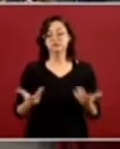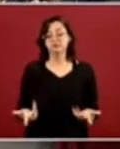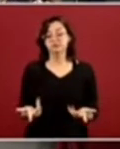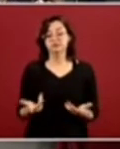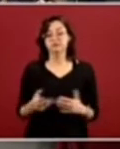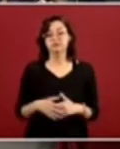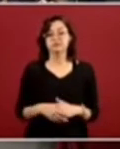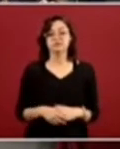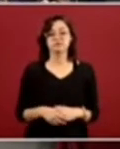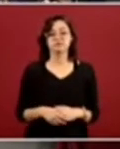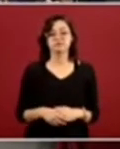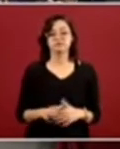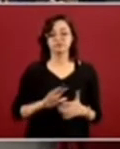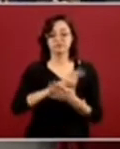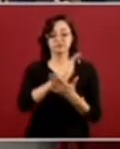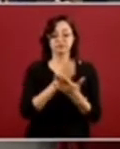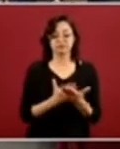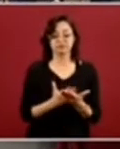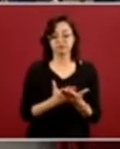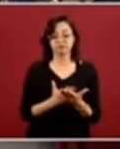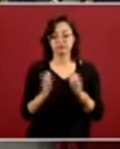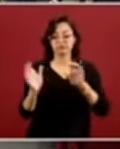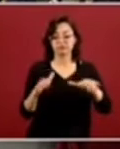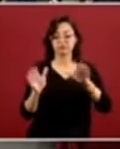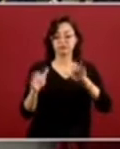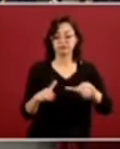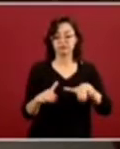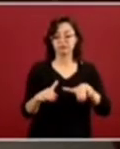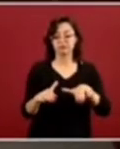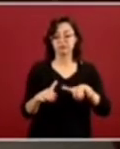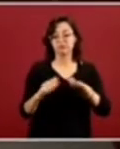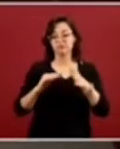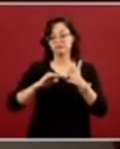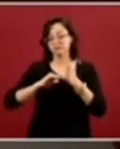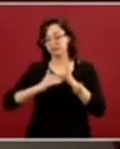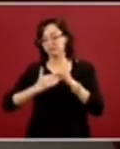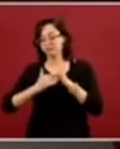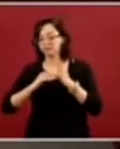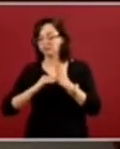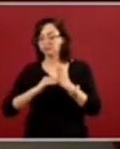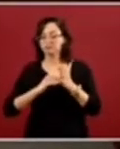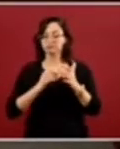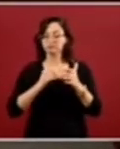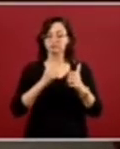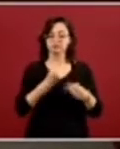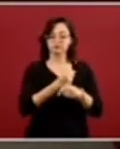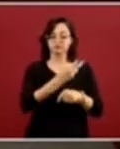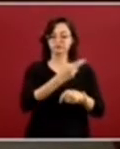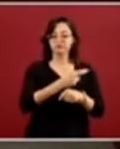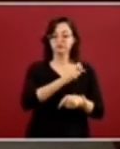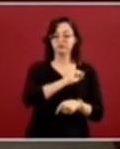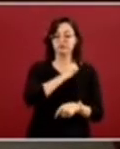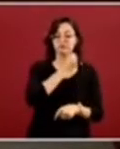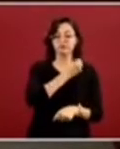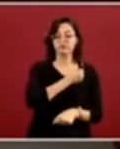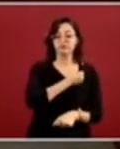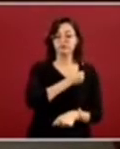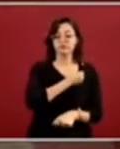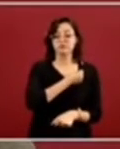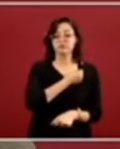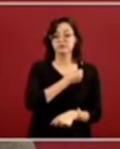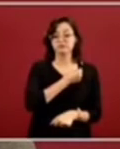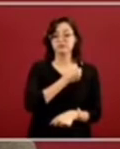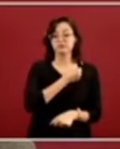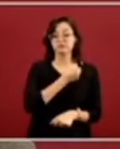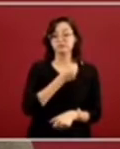Respecto a los contratos, lo que podríamos decir es que la estrategia del sector salud ha sido que se ha tomado